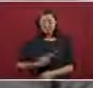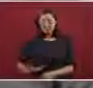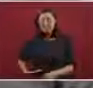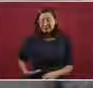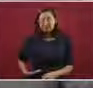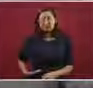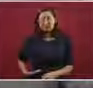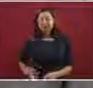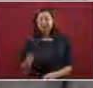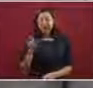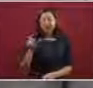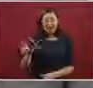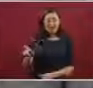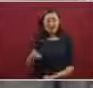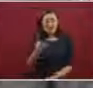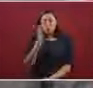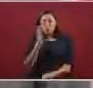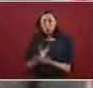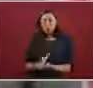se preocupó